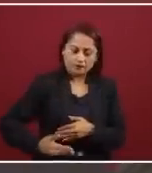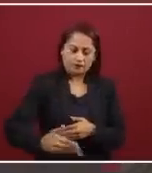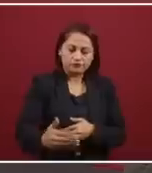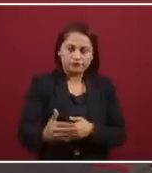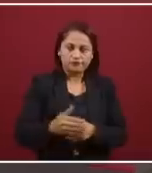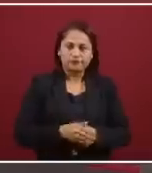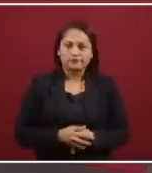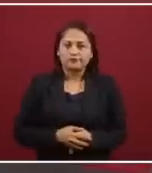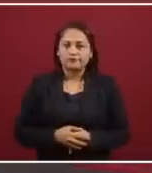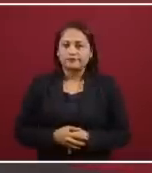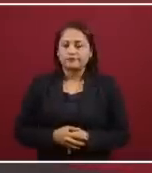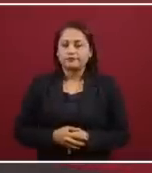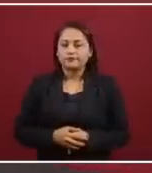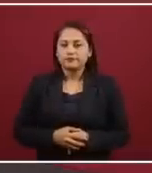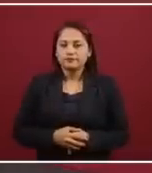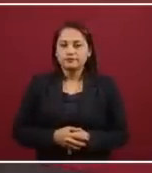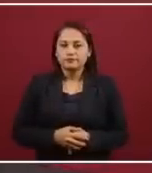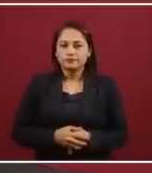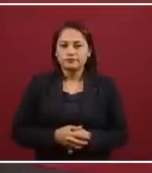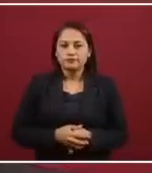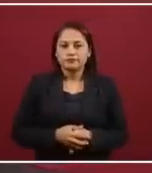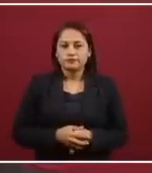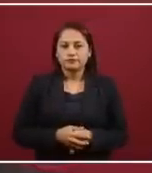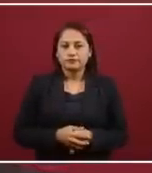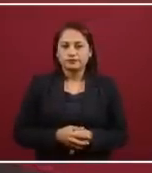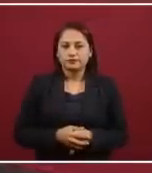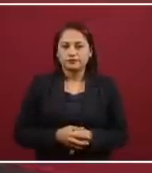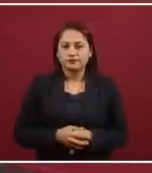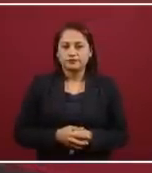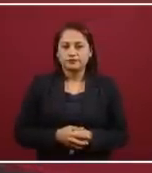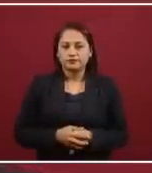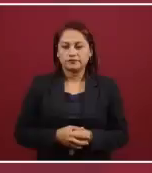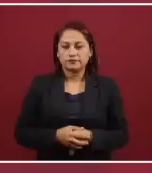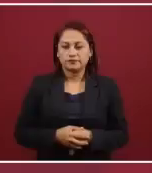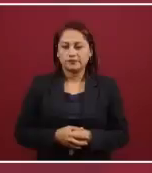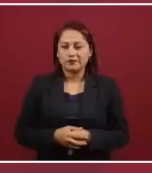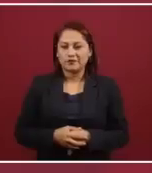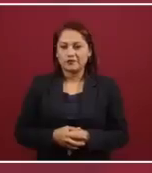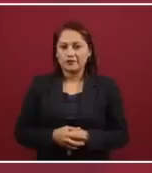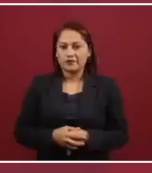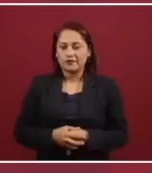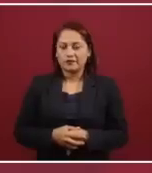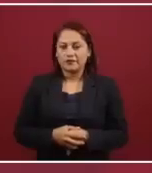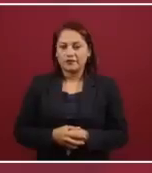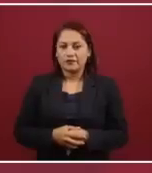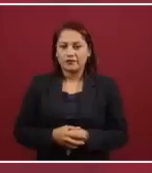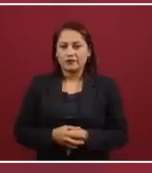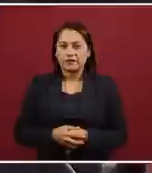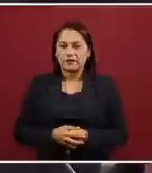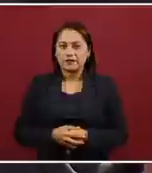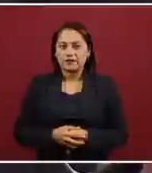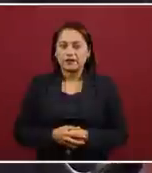tener claro cuál es el propósito y la estrategia,